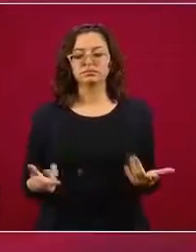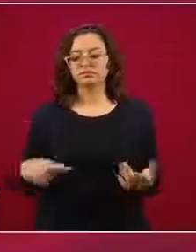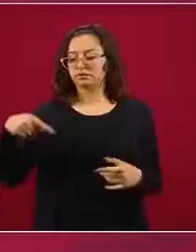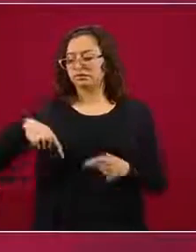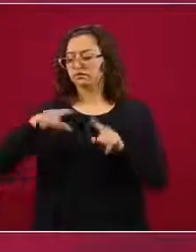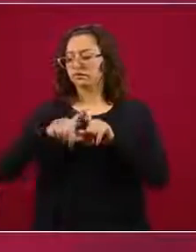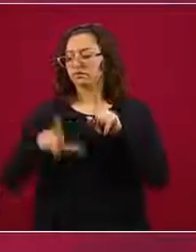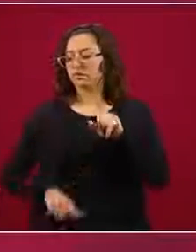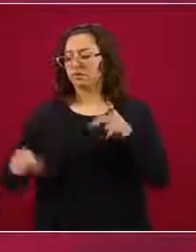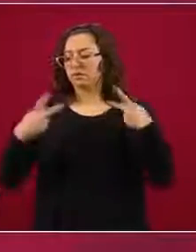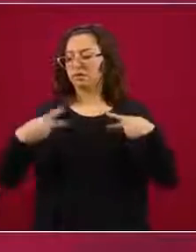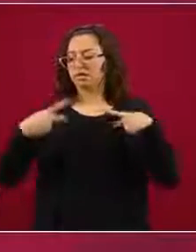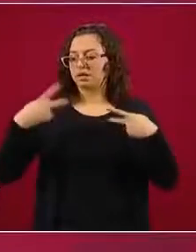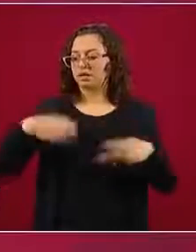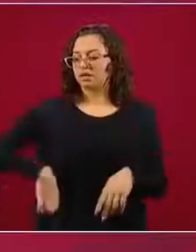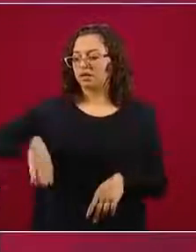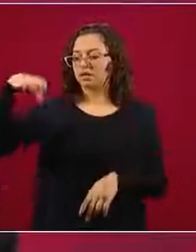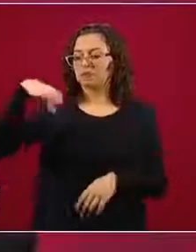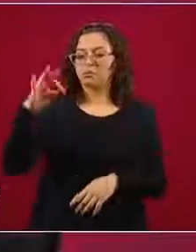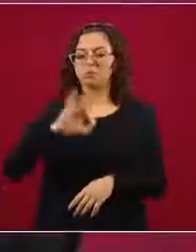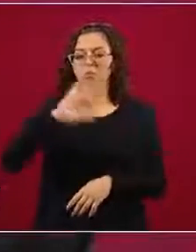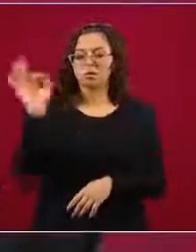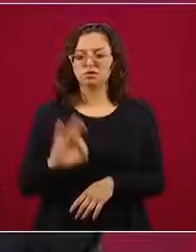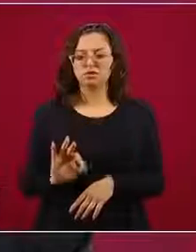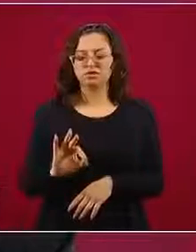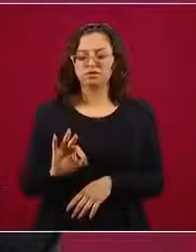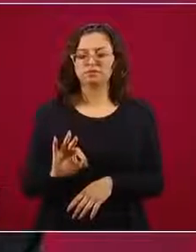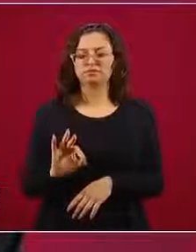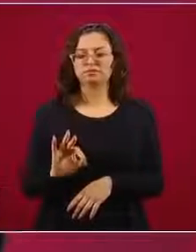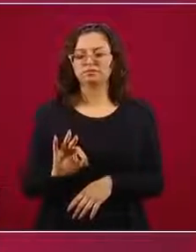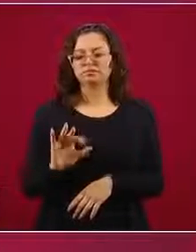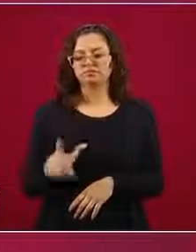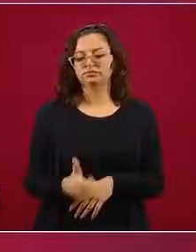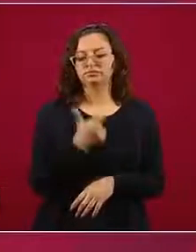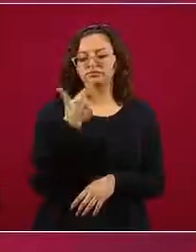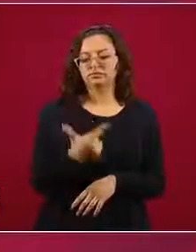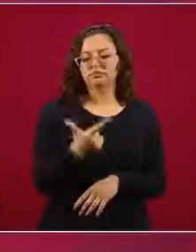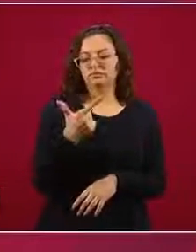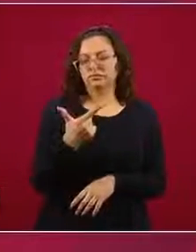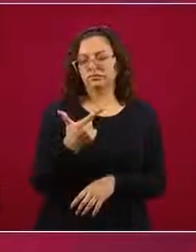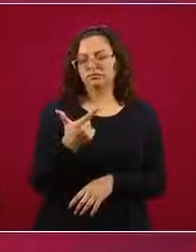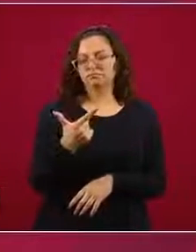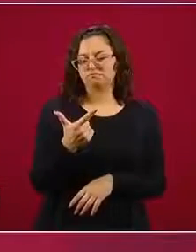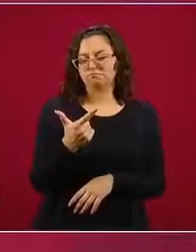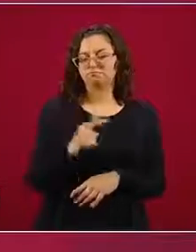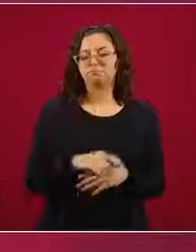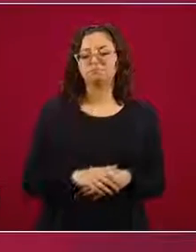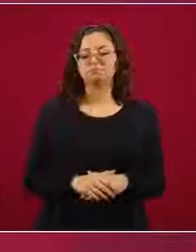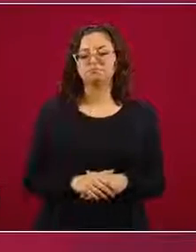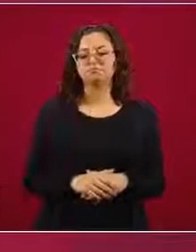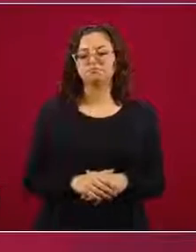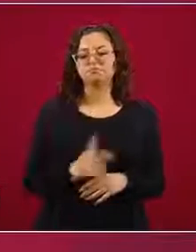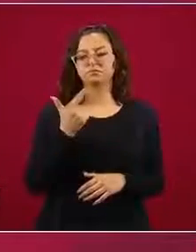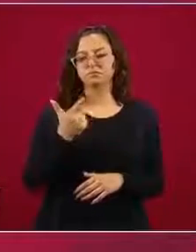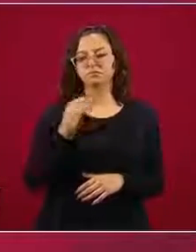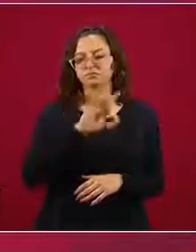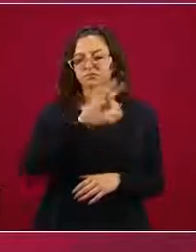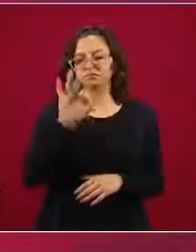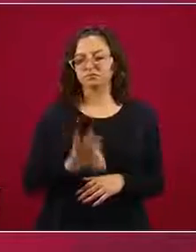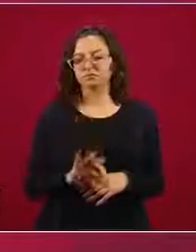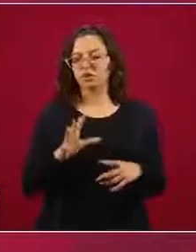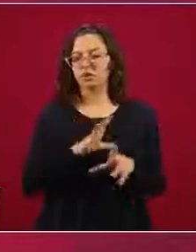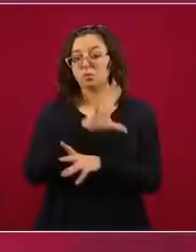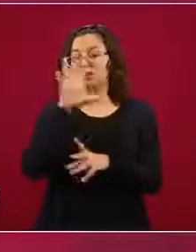México tenemos un porcentaje del 7% de nuestra población,